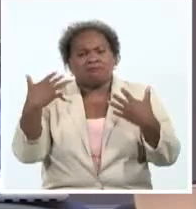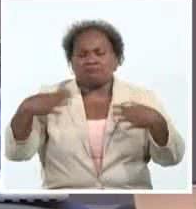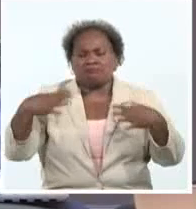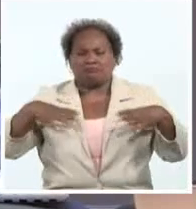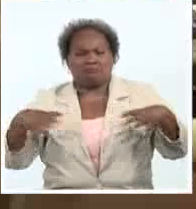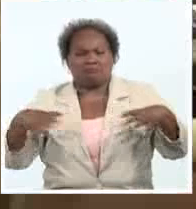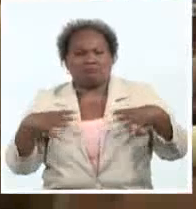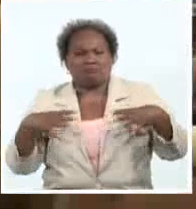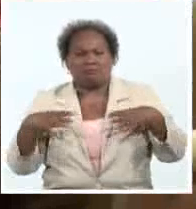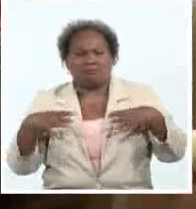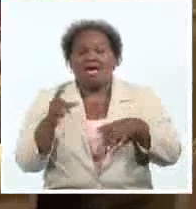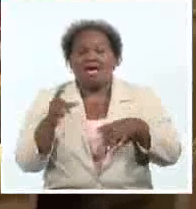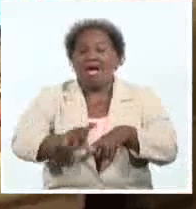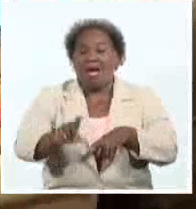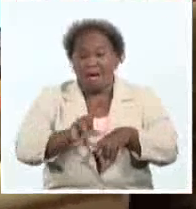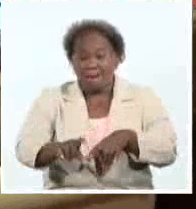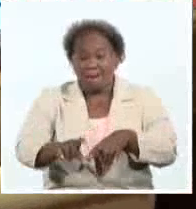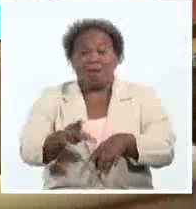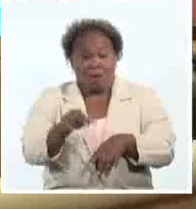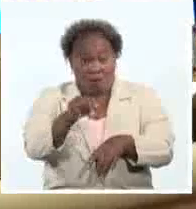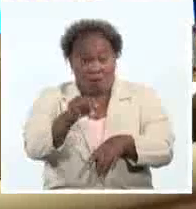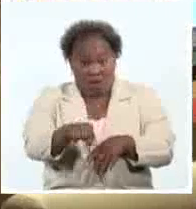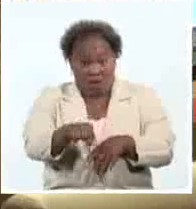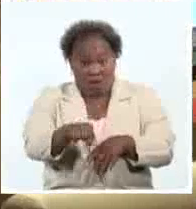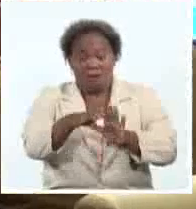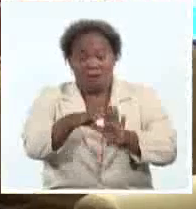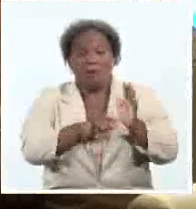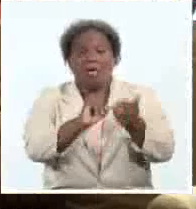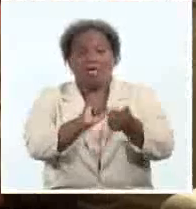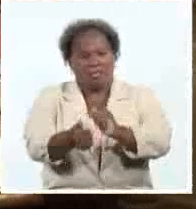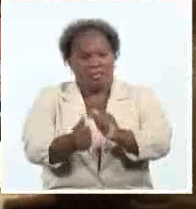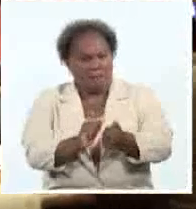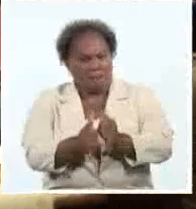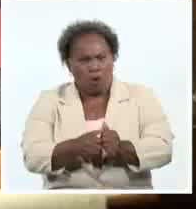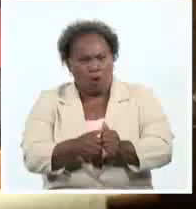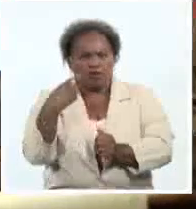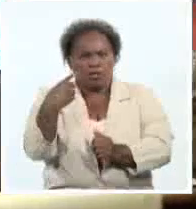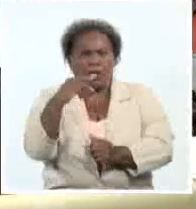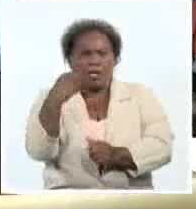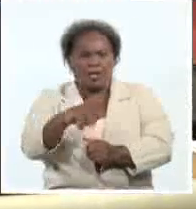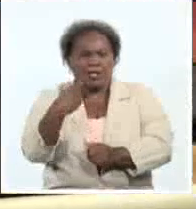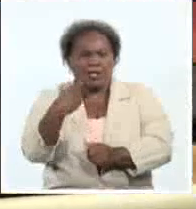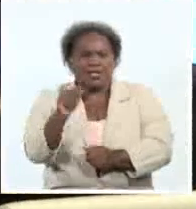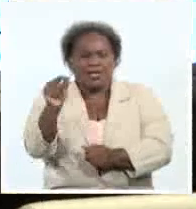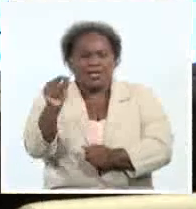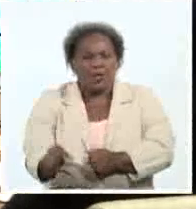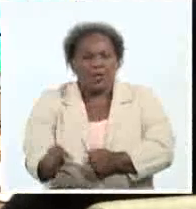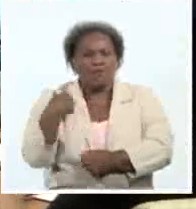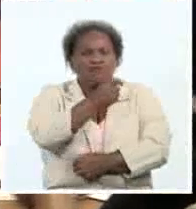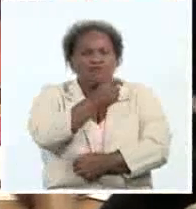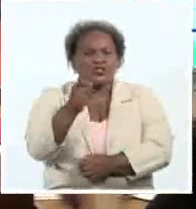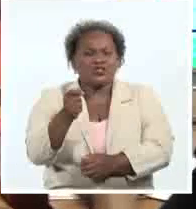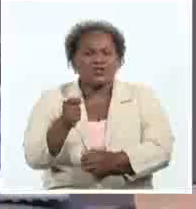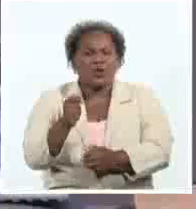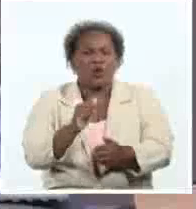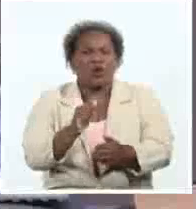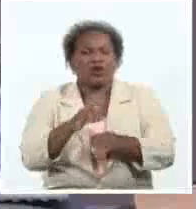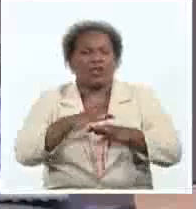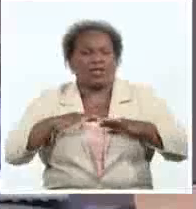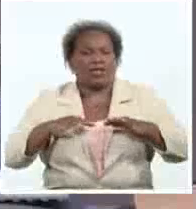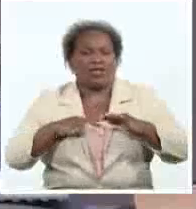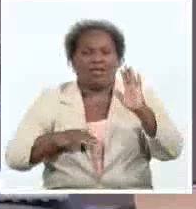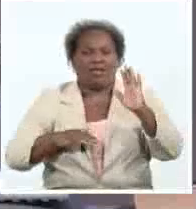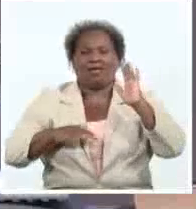el programa del deporte con entrenadores y profesores de educación física. En el campo